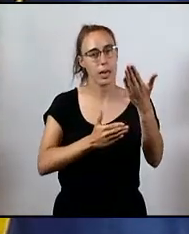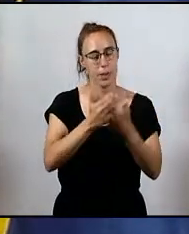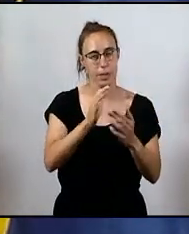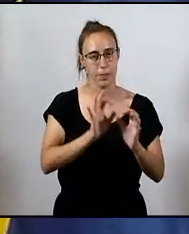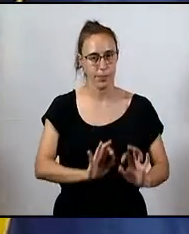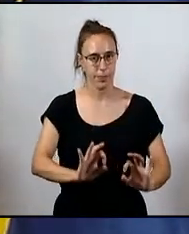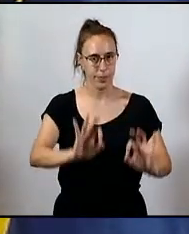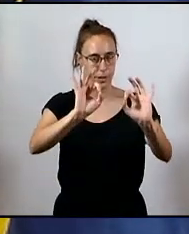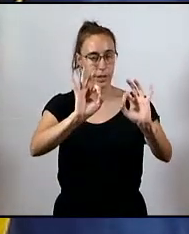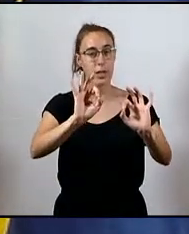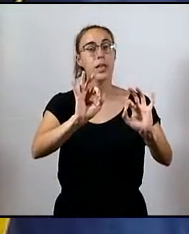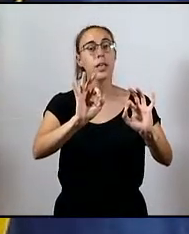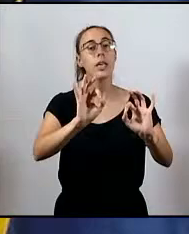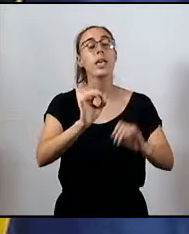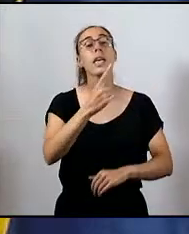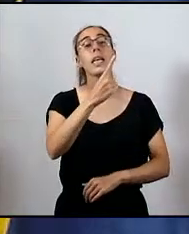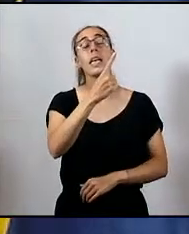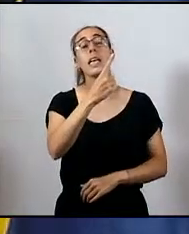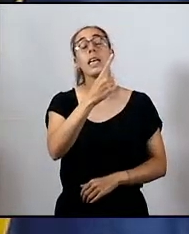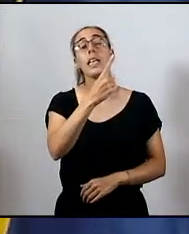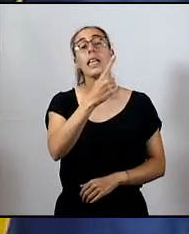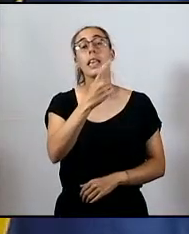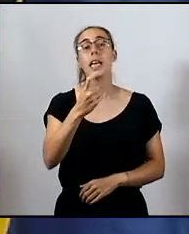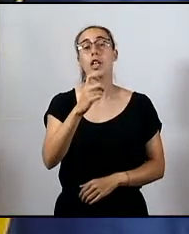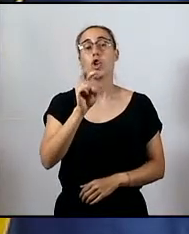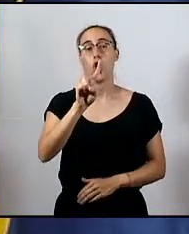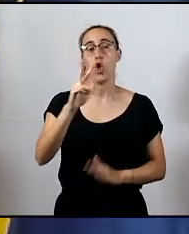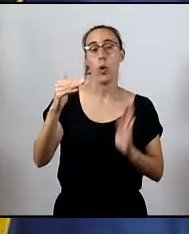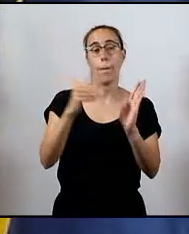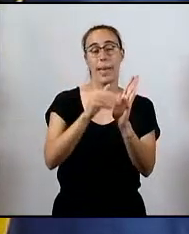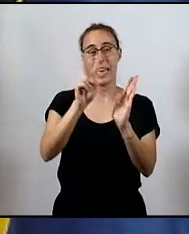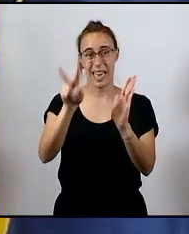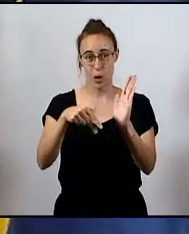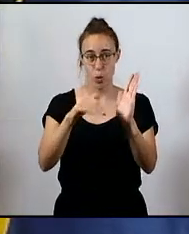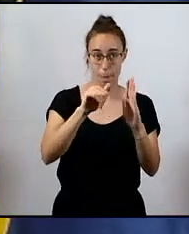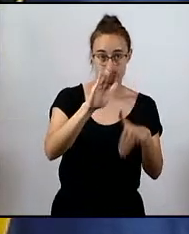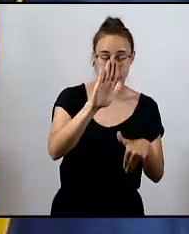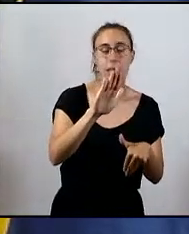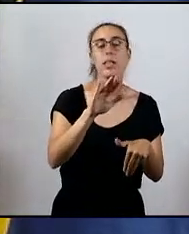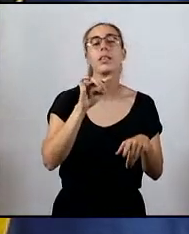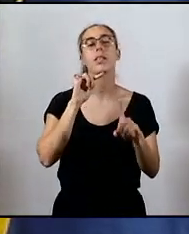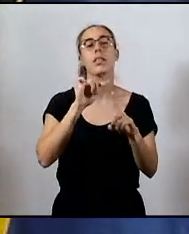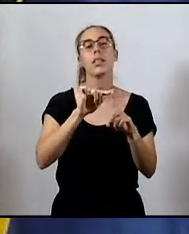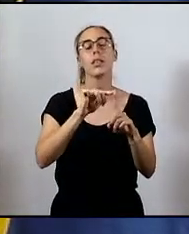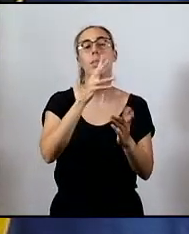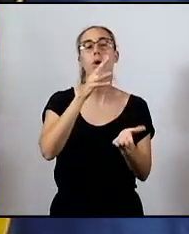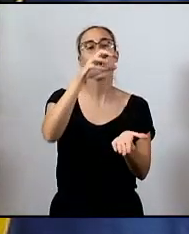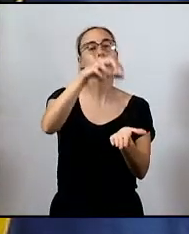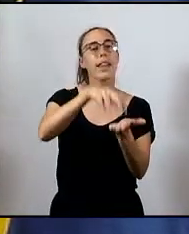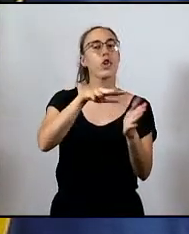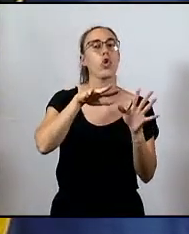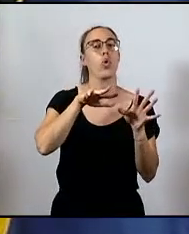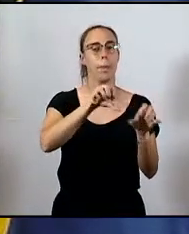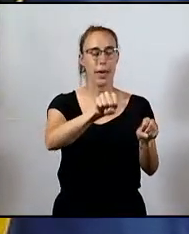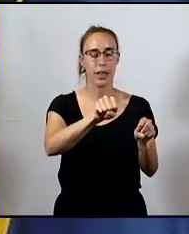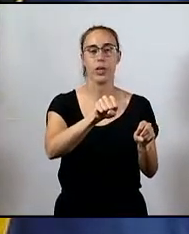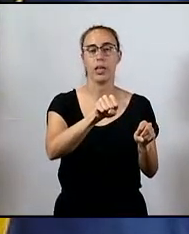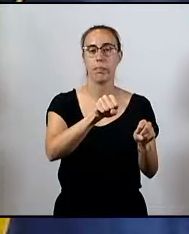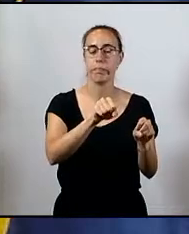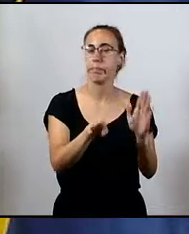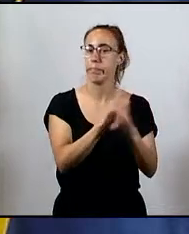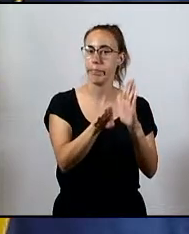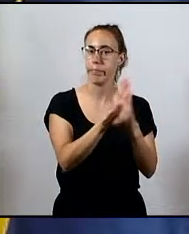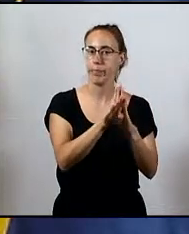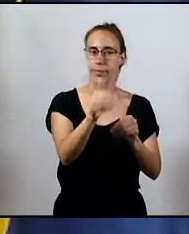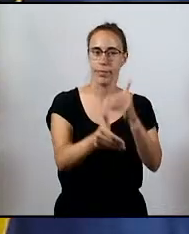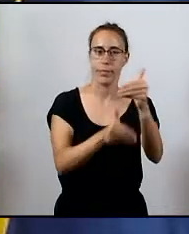la partida de algo más de 102.000 euros asegurará el funcionamiento del centro ocupacional para 16 usuarios